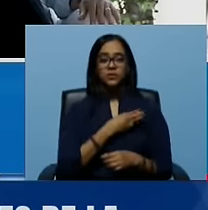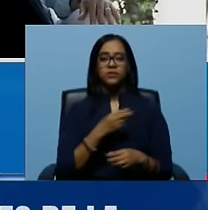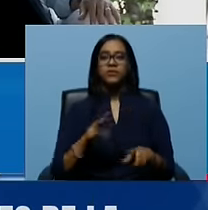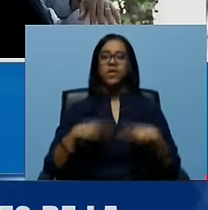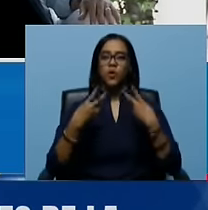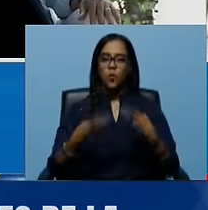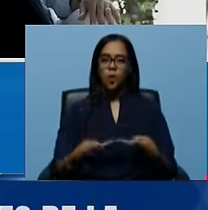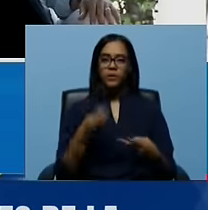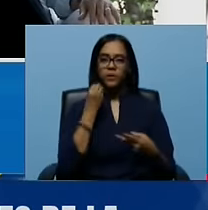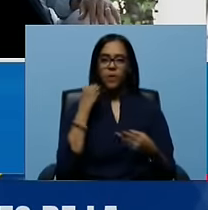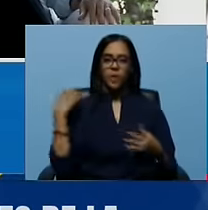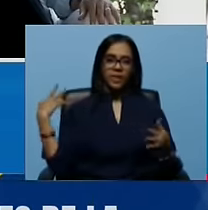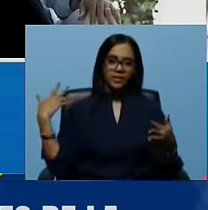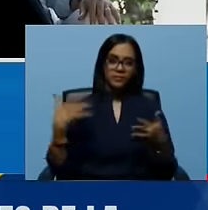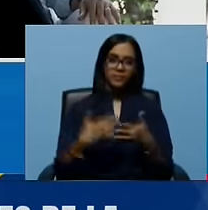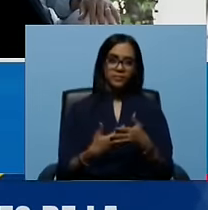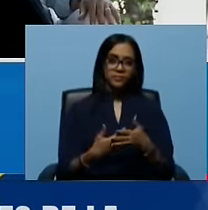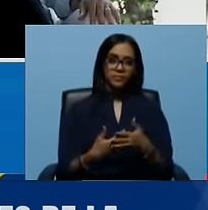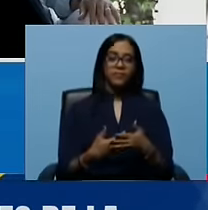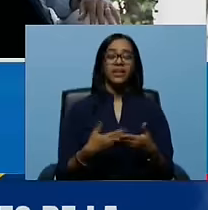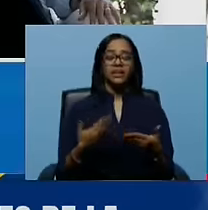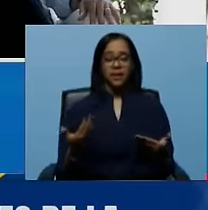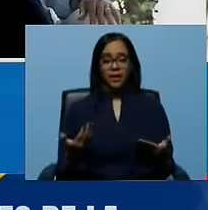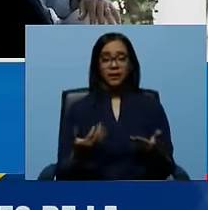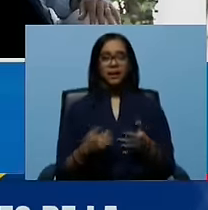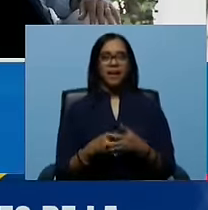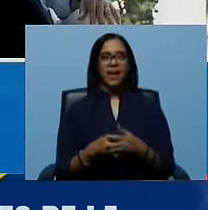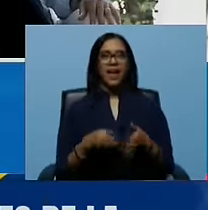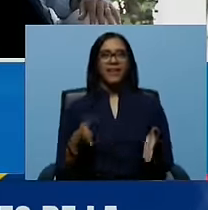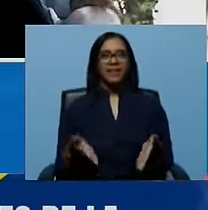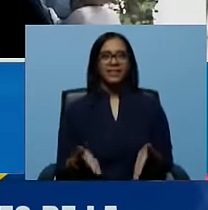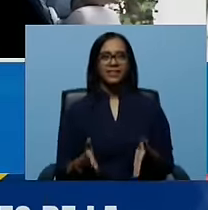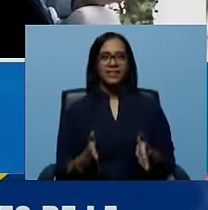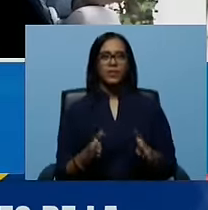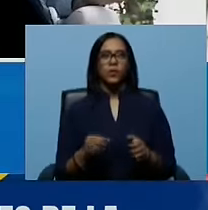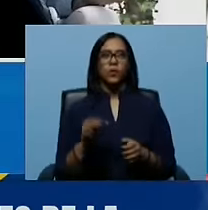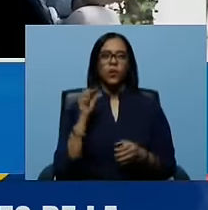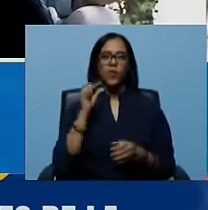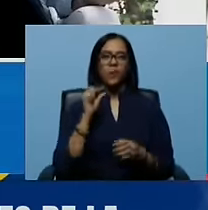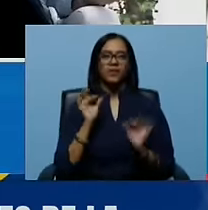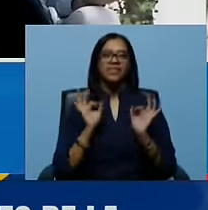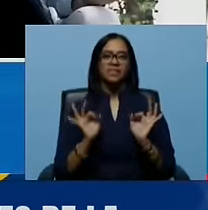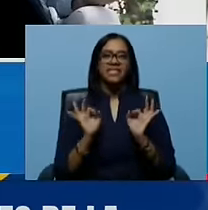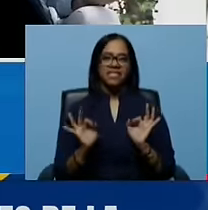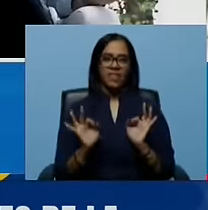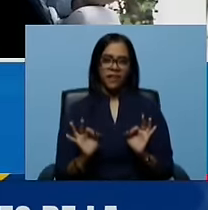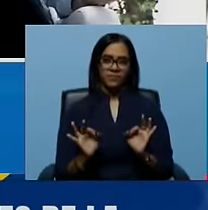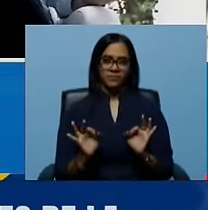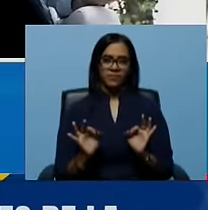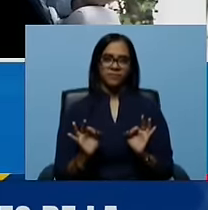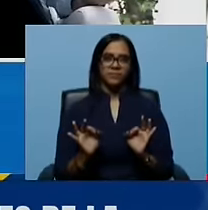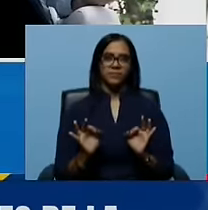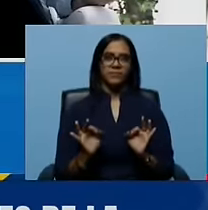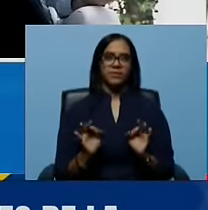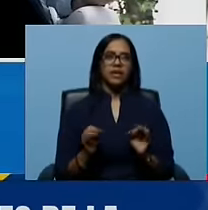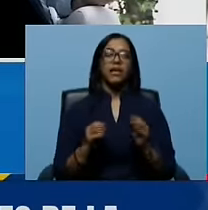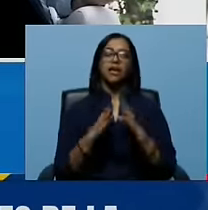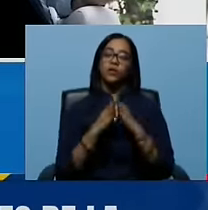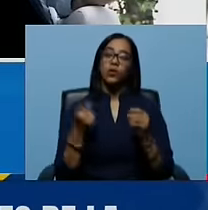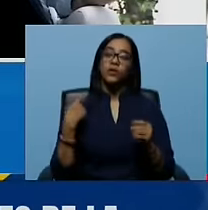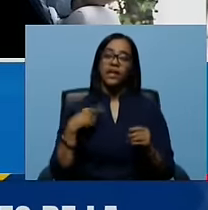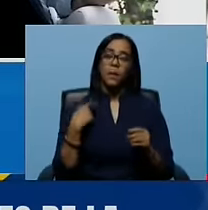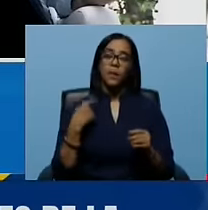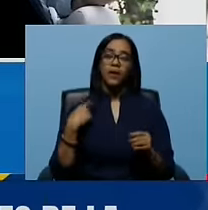Ernesto, que ha nacido en un momento muy especial. Y todos tenemos que